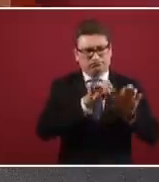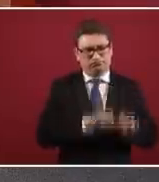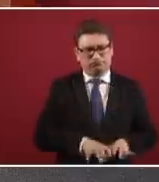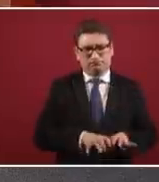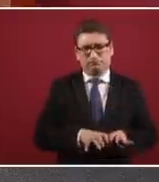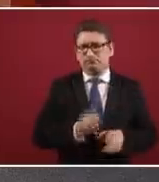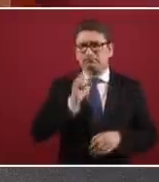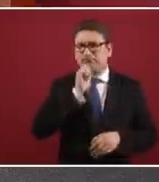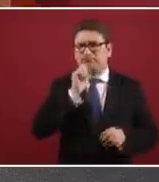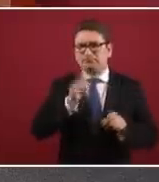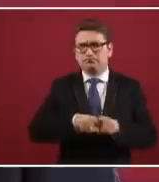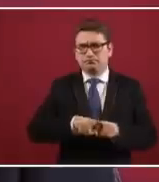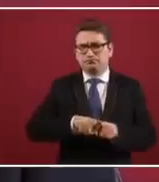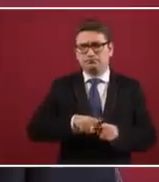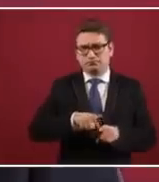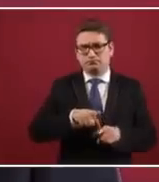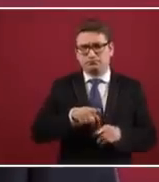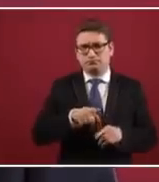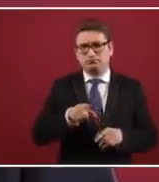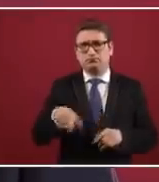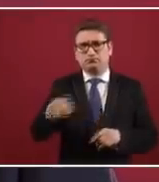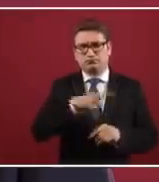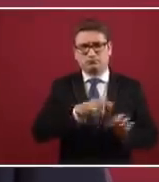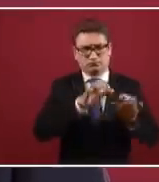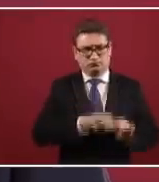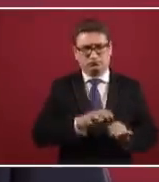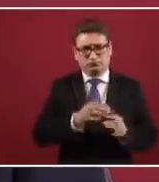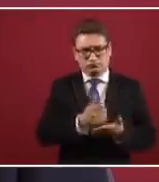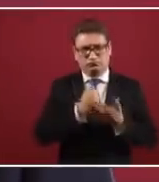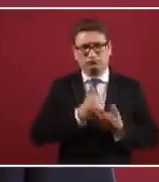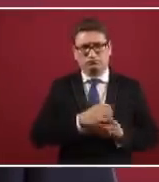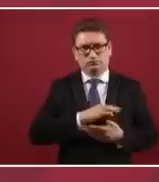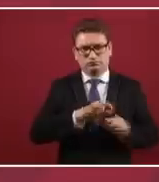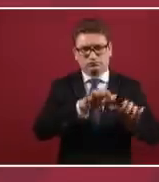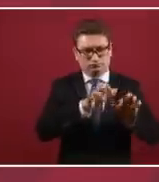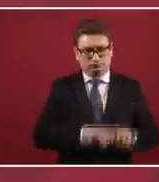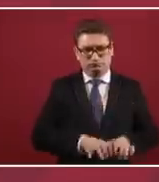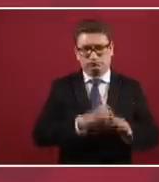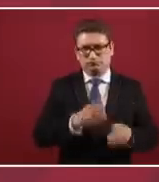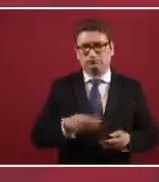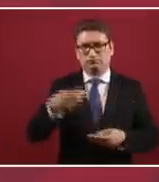mismo, ayúdenme, transcríbanlo, y es